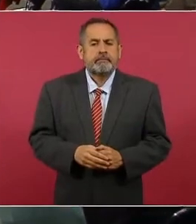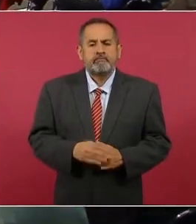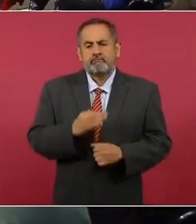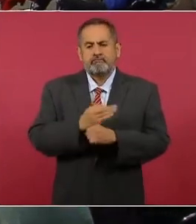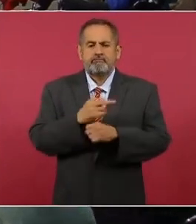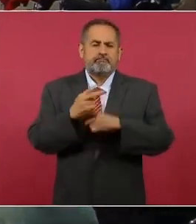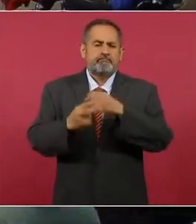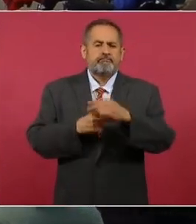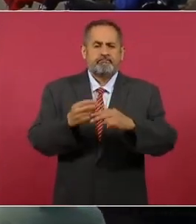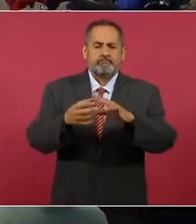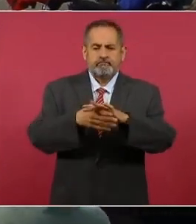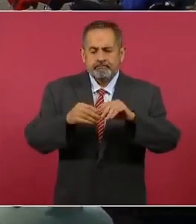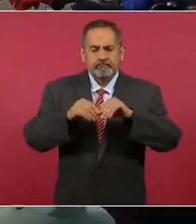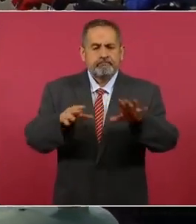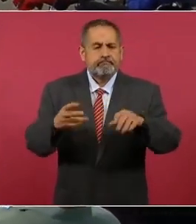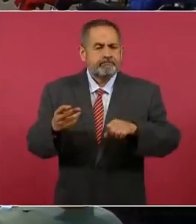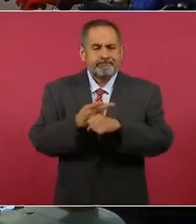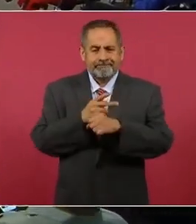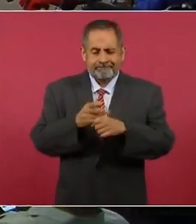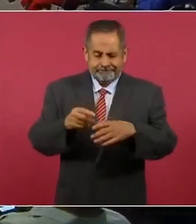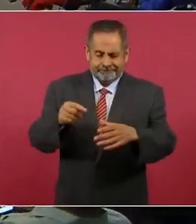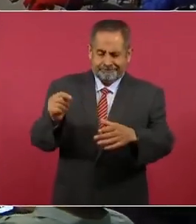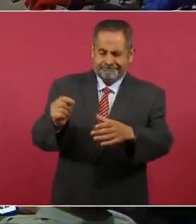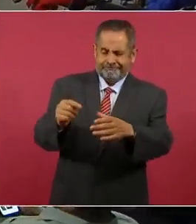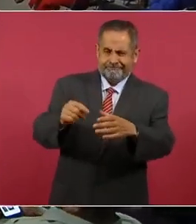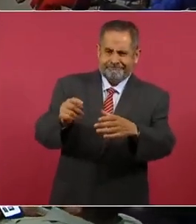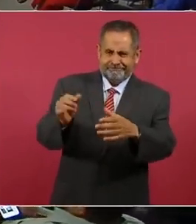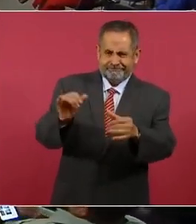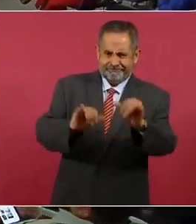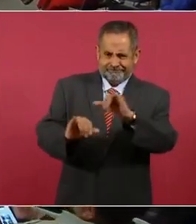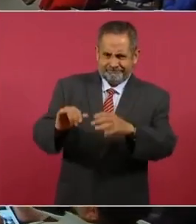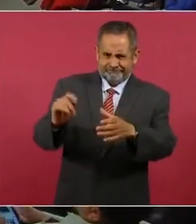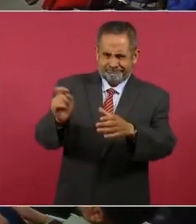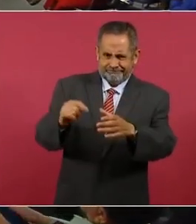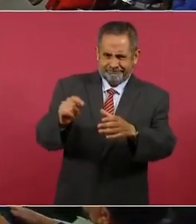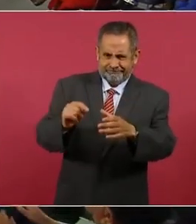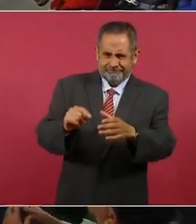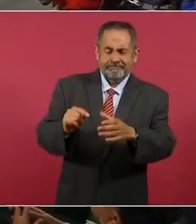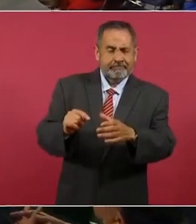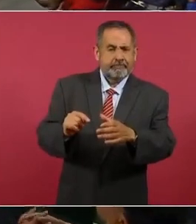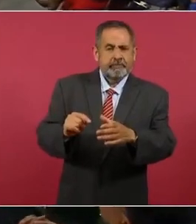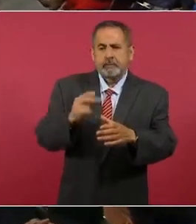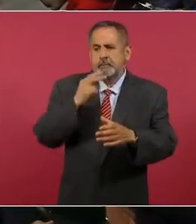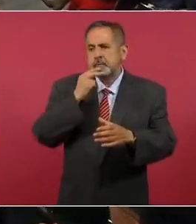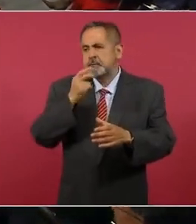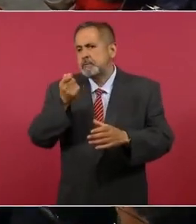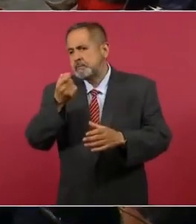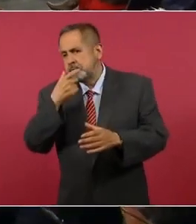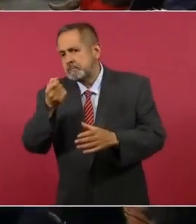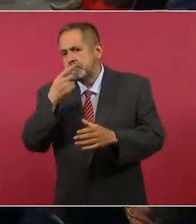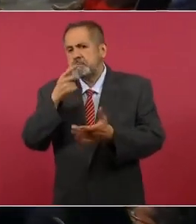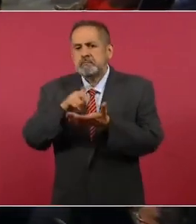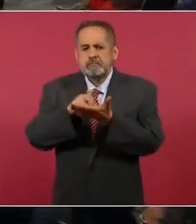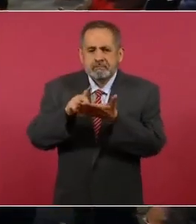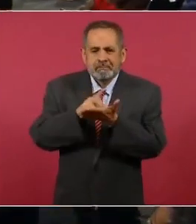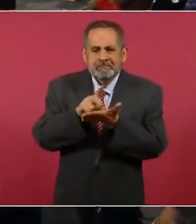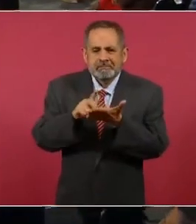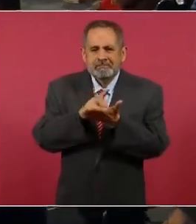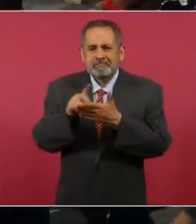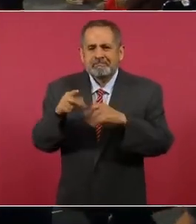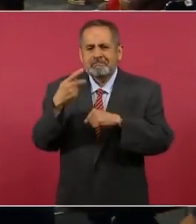haciendo, sobre algunas de las sustancias adictivas, algunas de las drogas de uso común, no solamente en México, sino